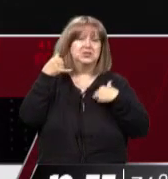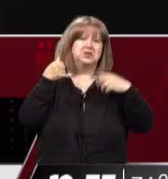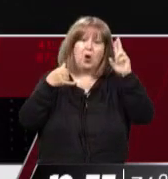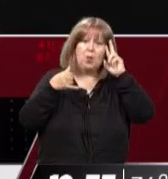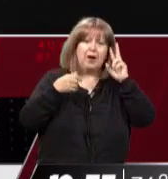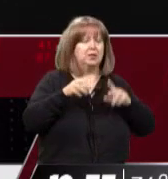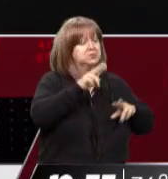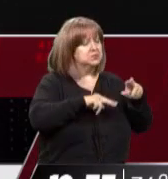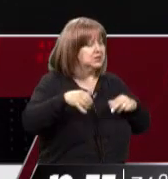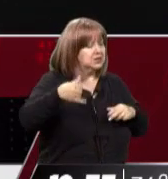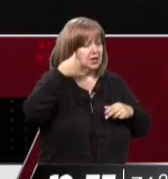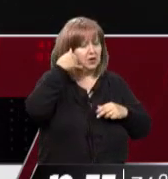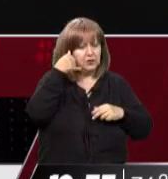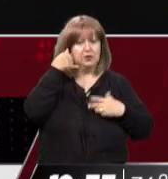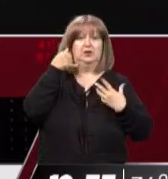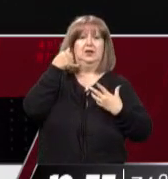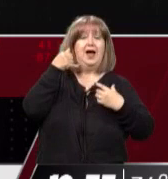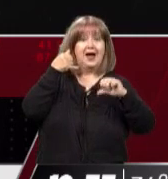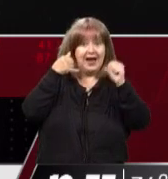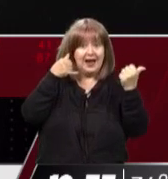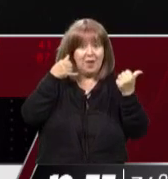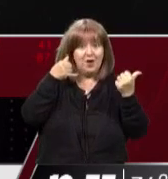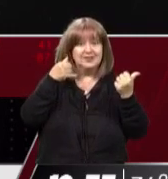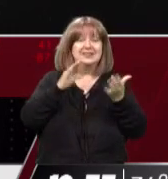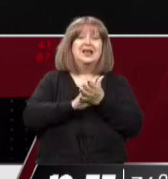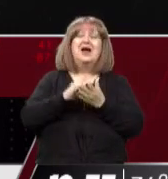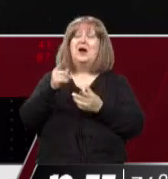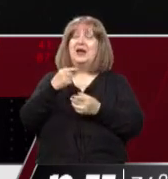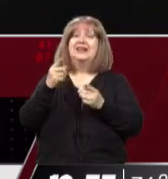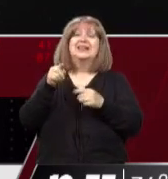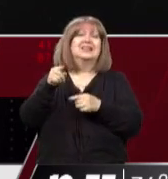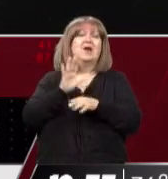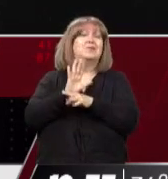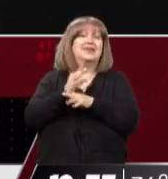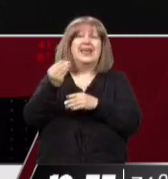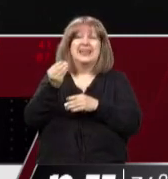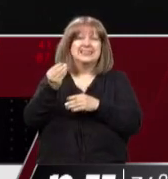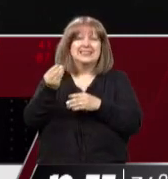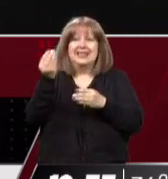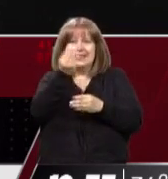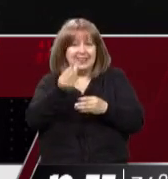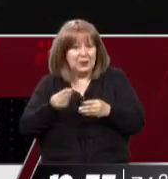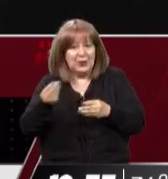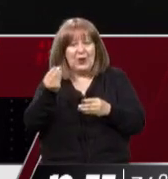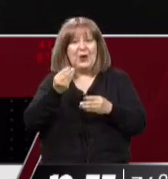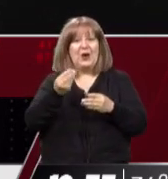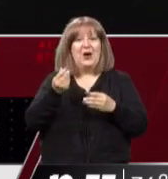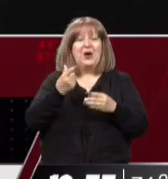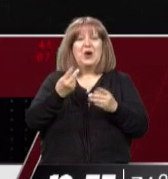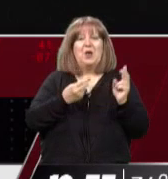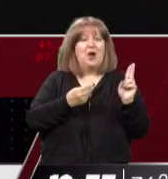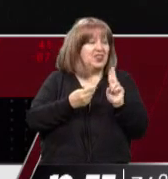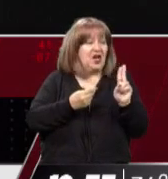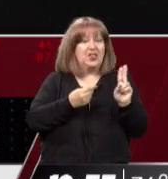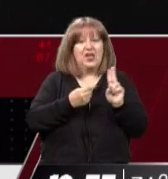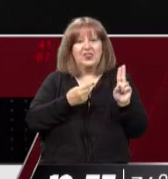y me llamaron por teléfono y de ahí... Contame un poquito del afiche, tenemos poco tiempo, pero ¿en qué se inspiraron? ¿O cómo es eso de trabajar de a dos?